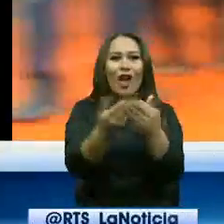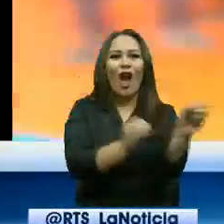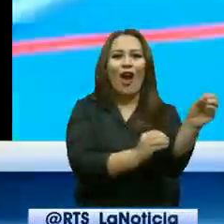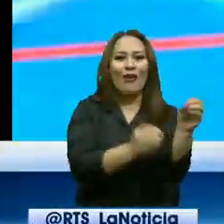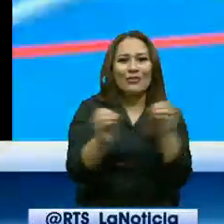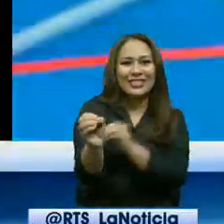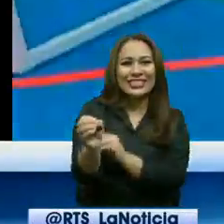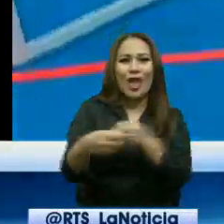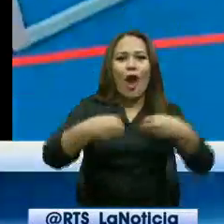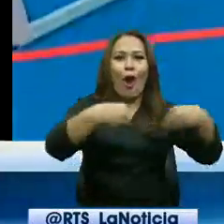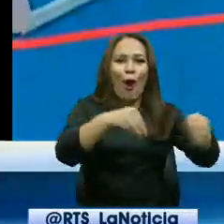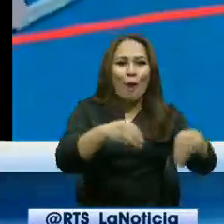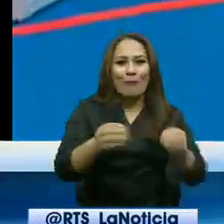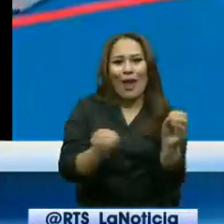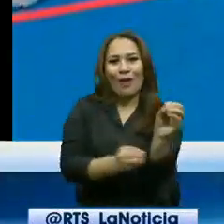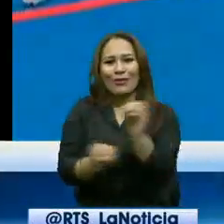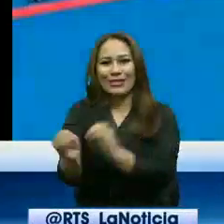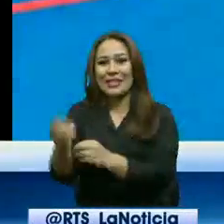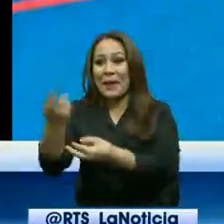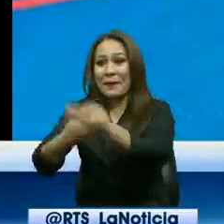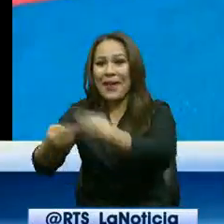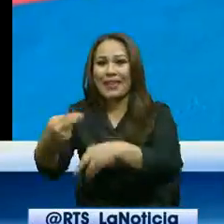competían.